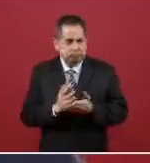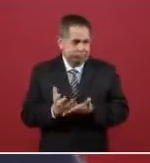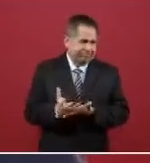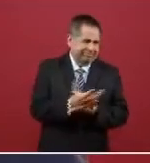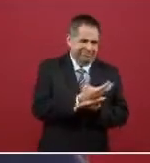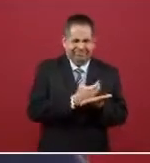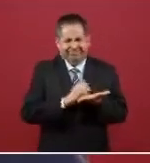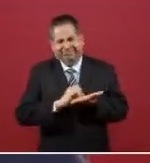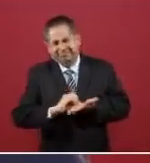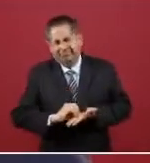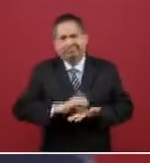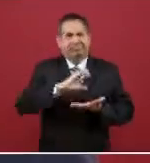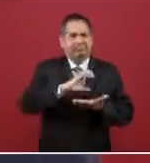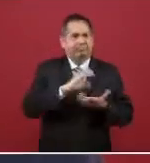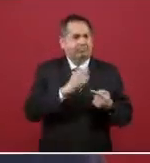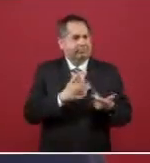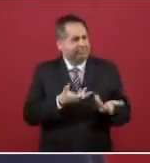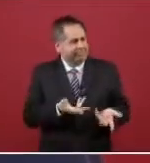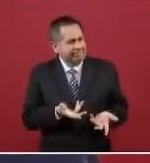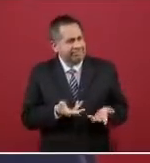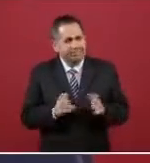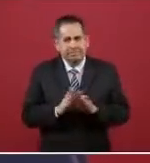tanto, habiendo